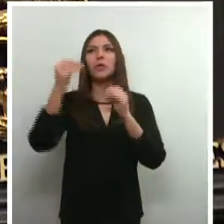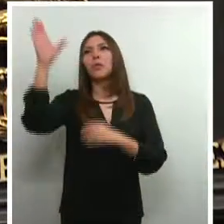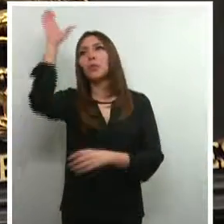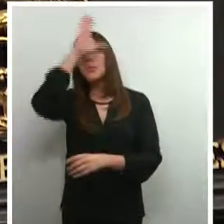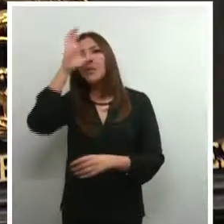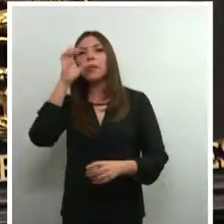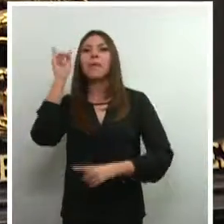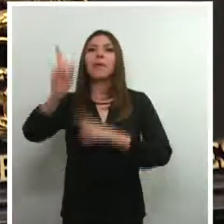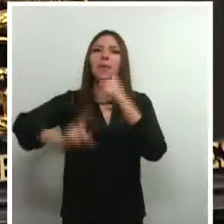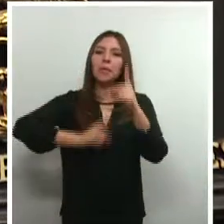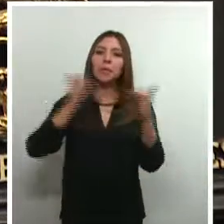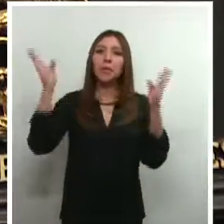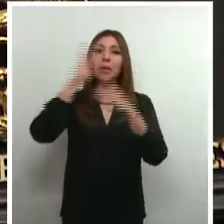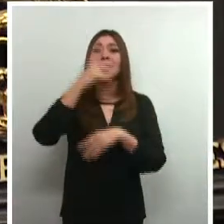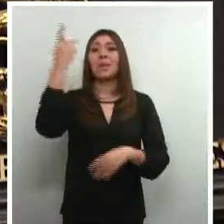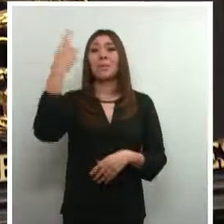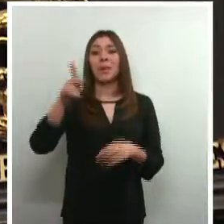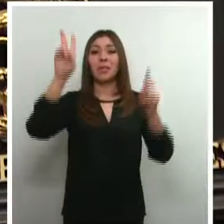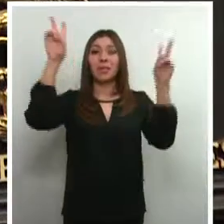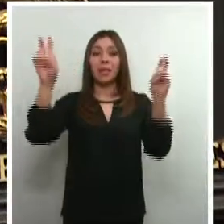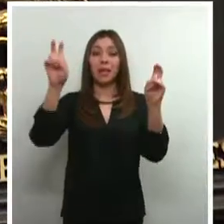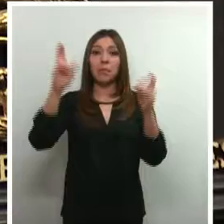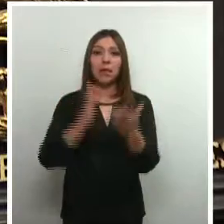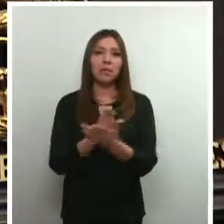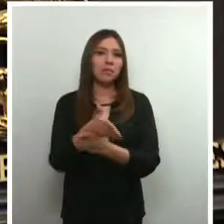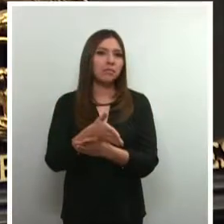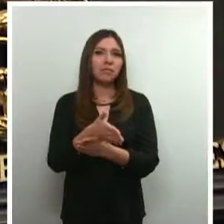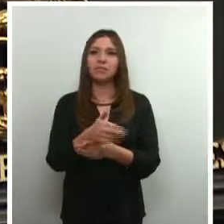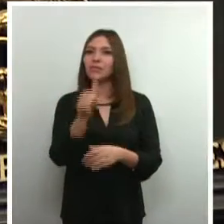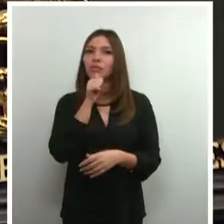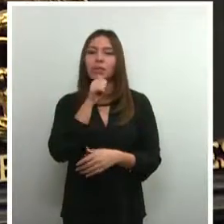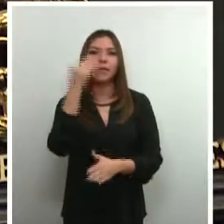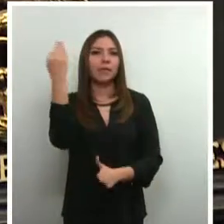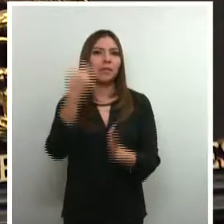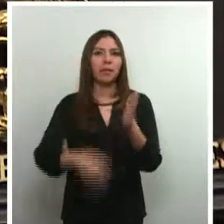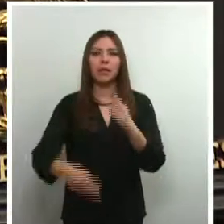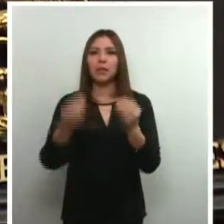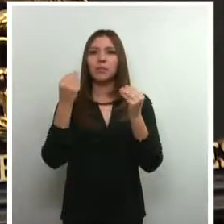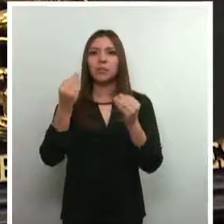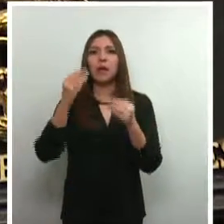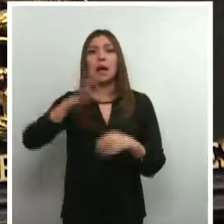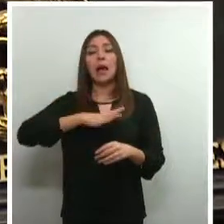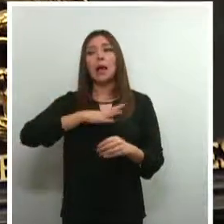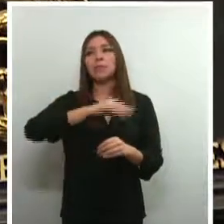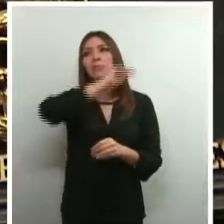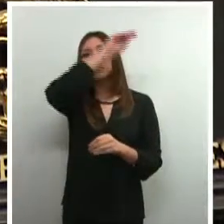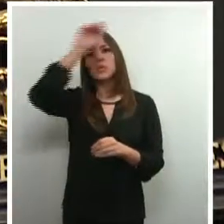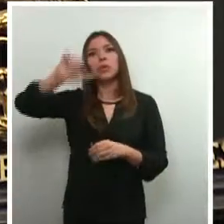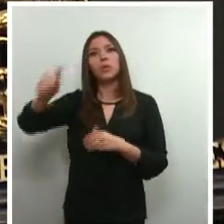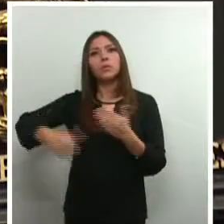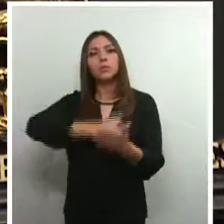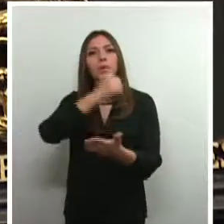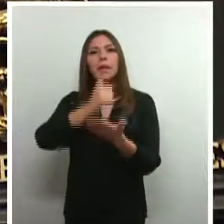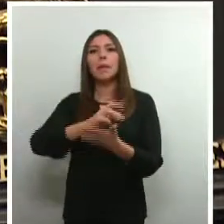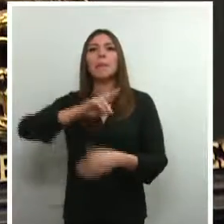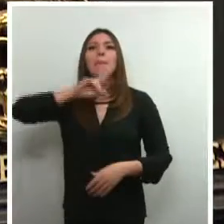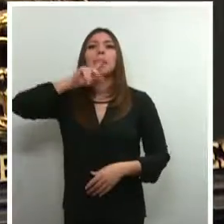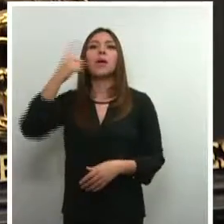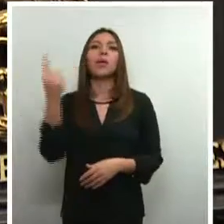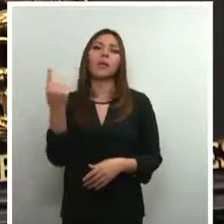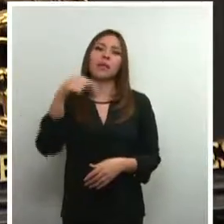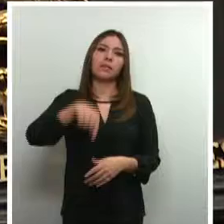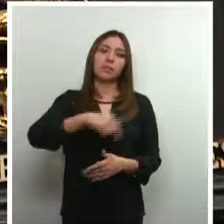pero en materia de accesibilidad realmente estamos retrasadas. Tenemos ciudades mucho mejor que nuestra ciudad